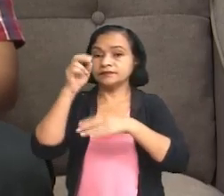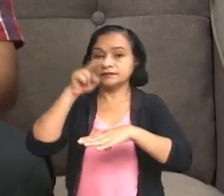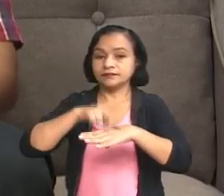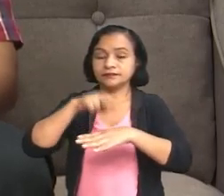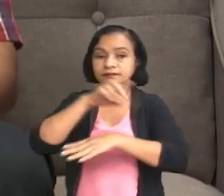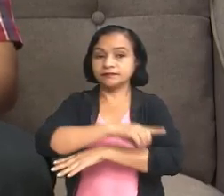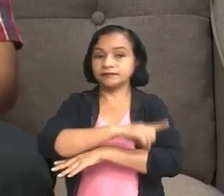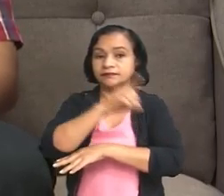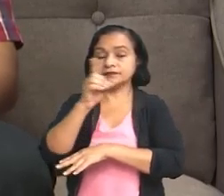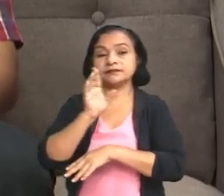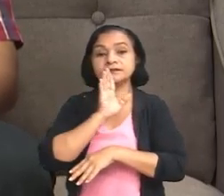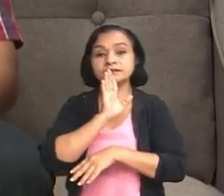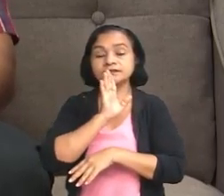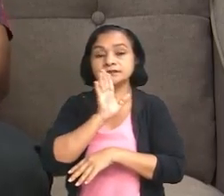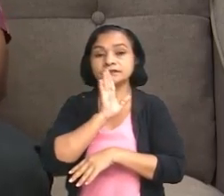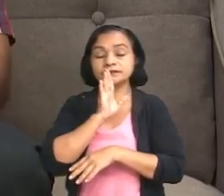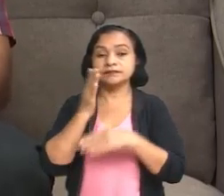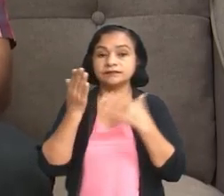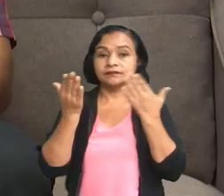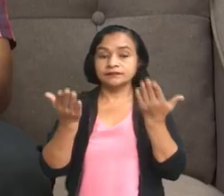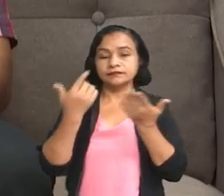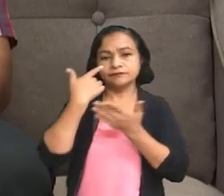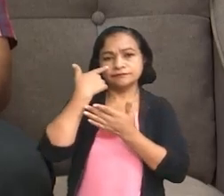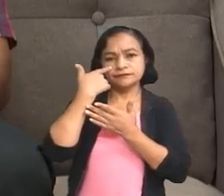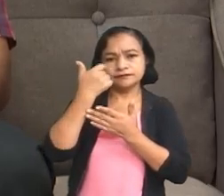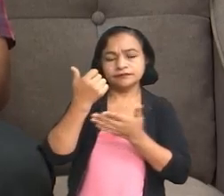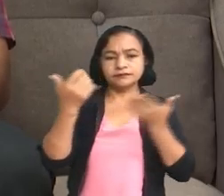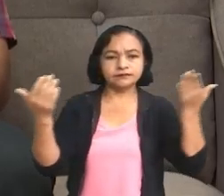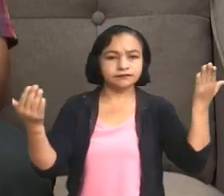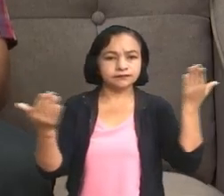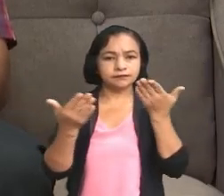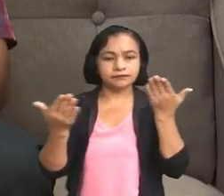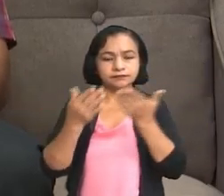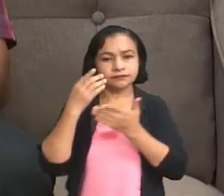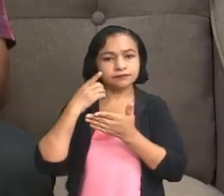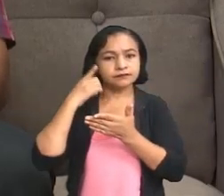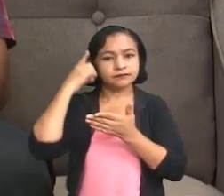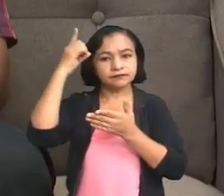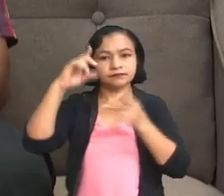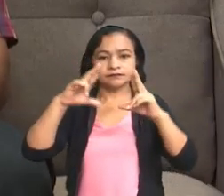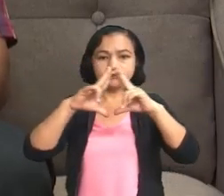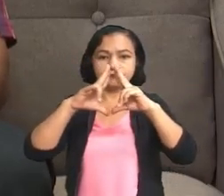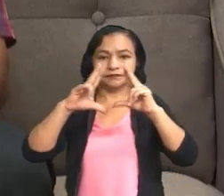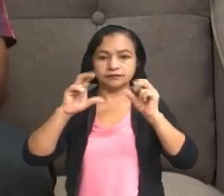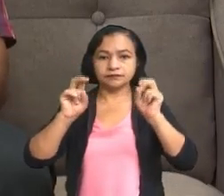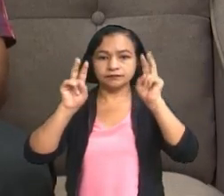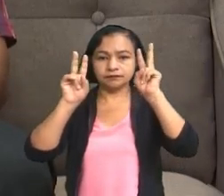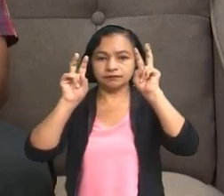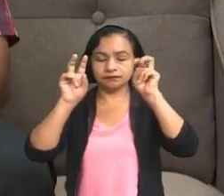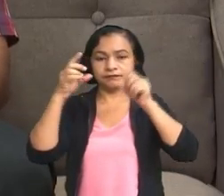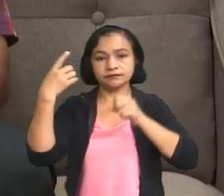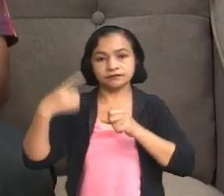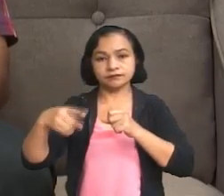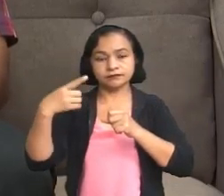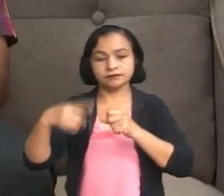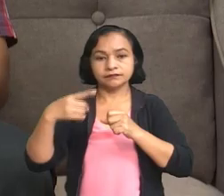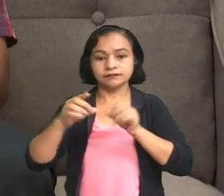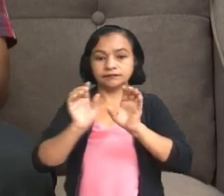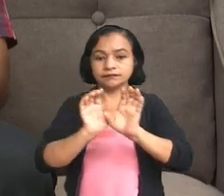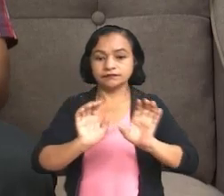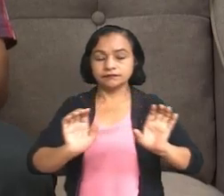oportunidad, una conversación en la que estamos conociendo cómo hemos avanzado en cuanto a nuestro país en el tema de restitución de derechos de la